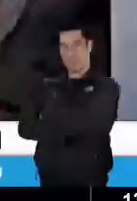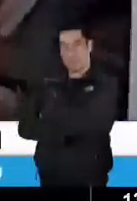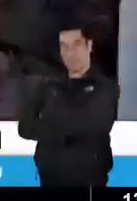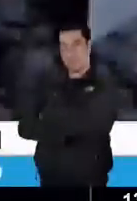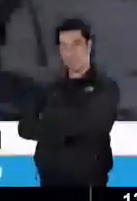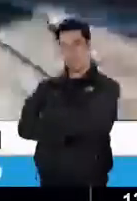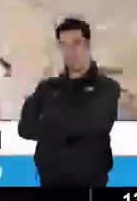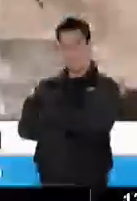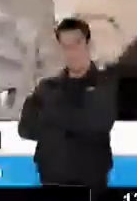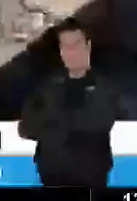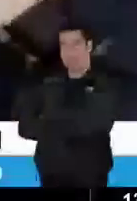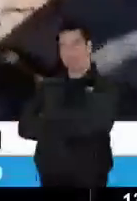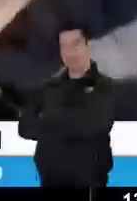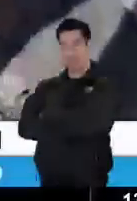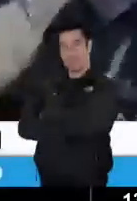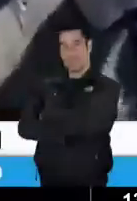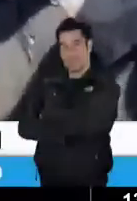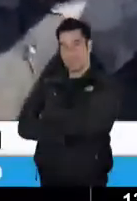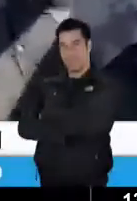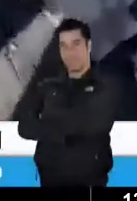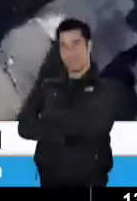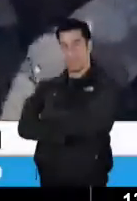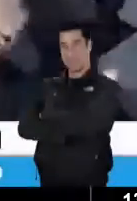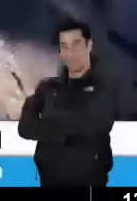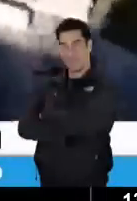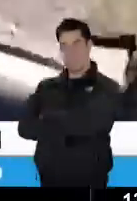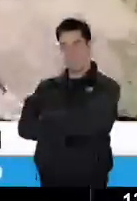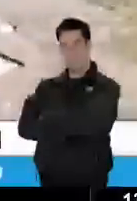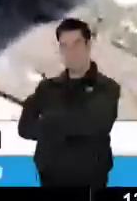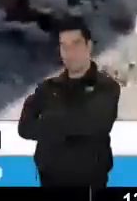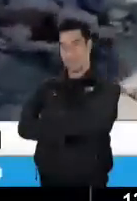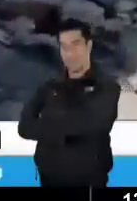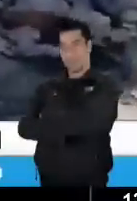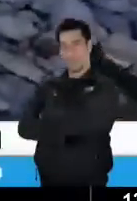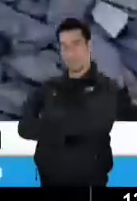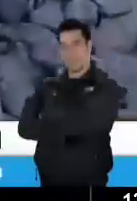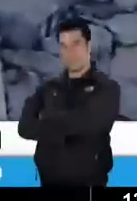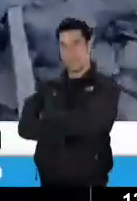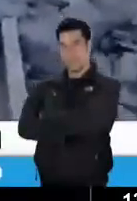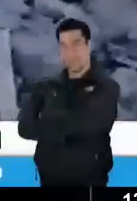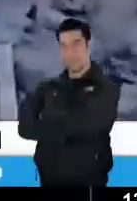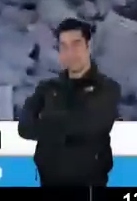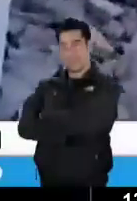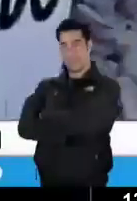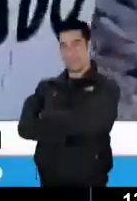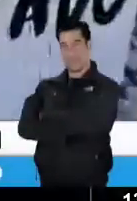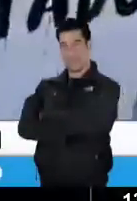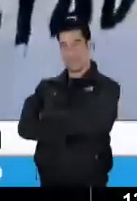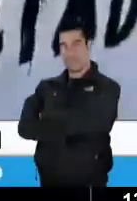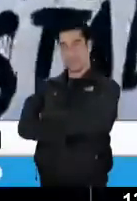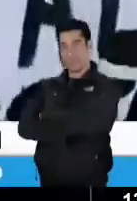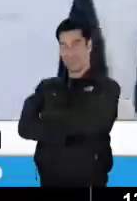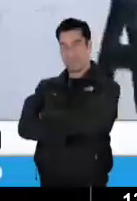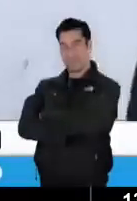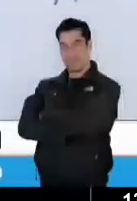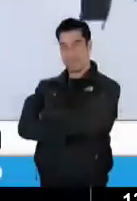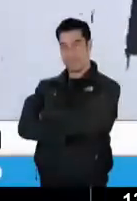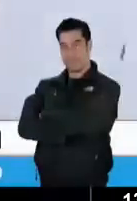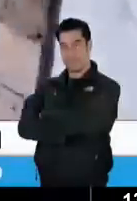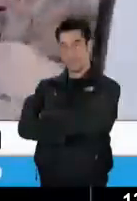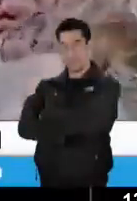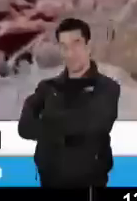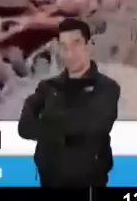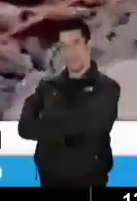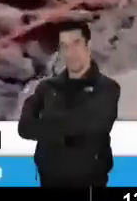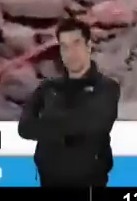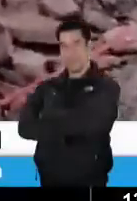que le levantaron este memorial. Ella, la tía, nos dijo que esta situación los afecta